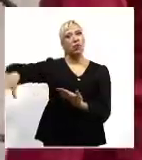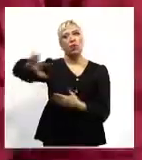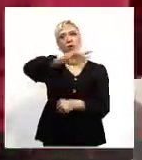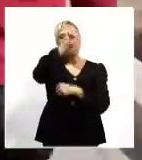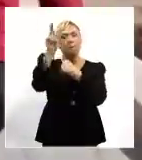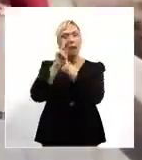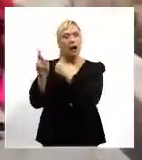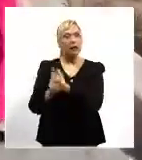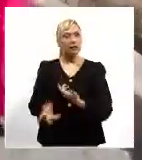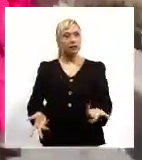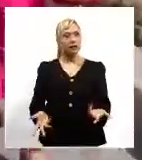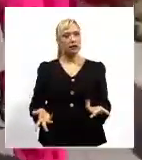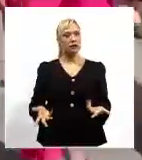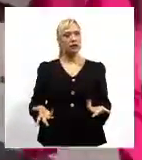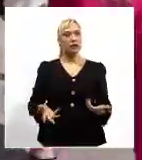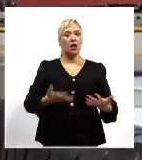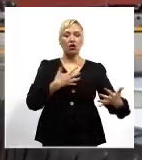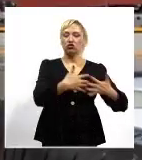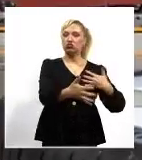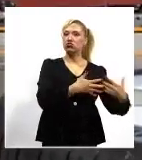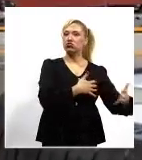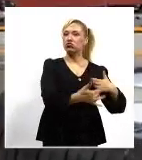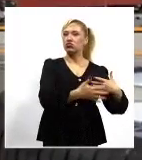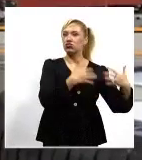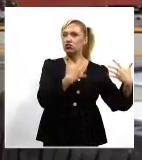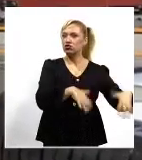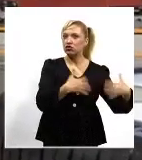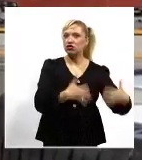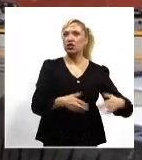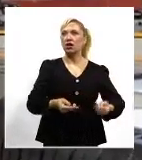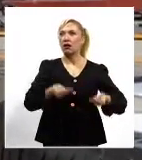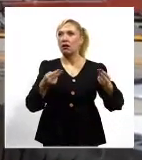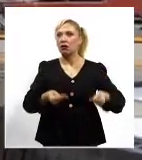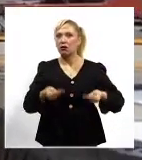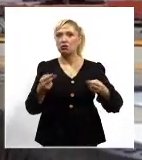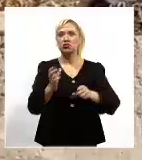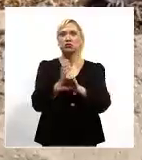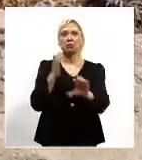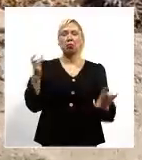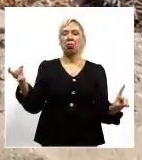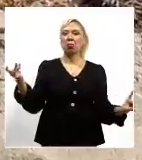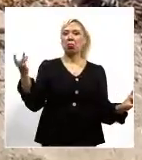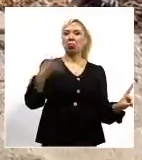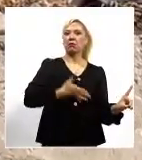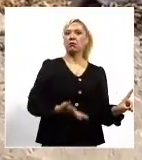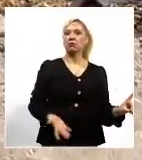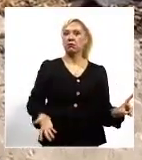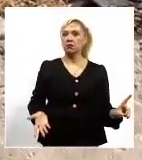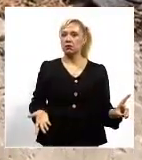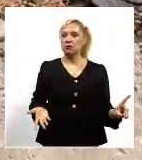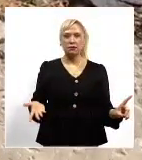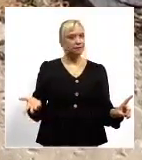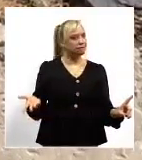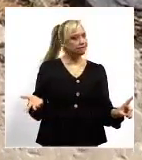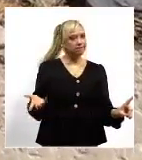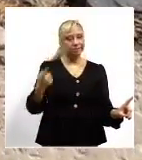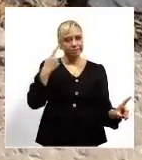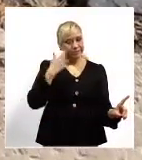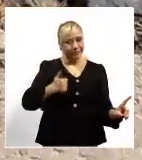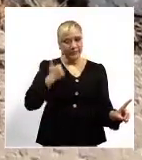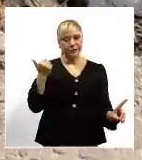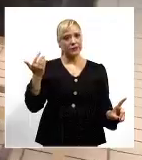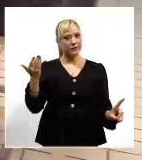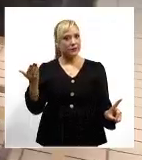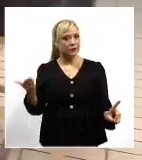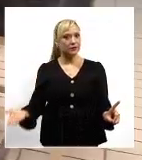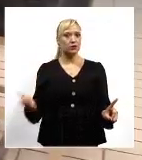países, más que la industria manufacturera, el comercio o el transporte. Añadió que en América Latina,